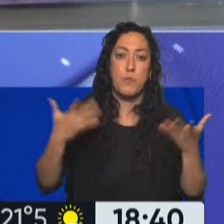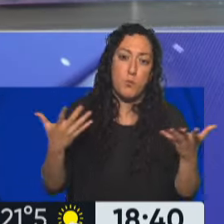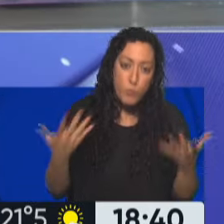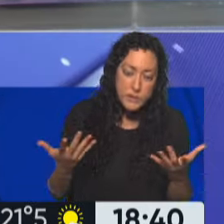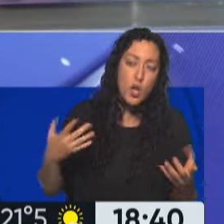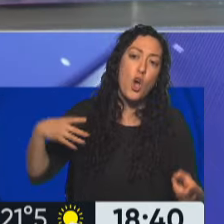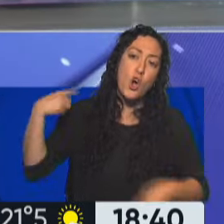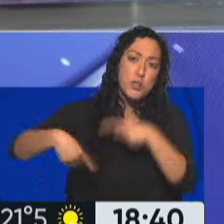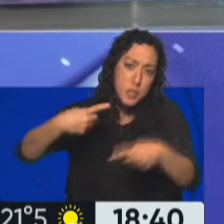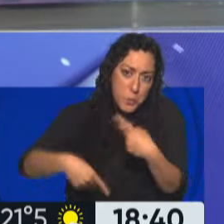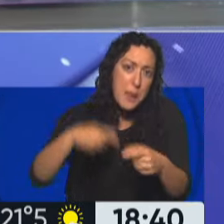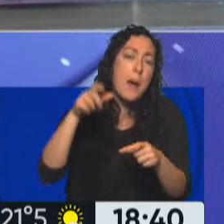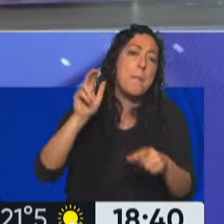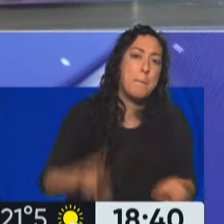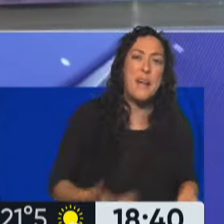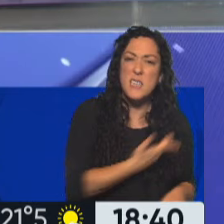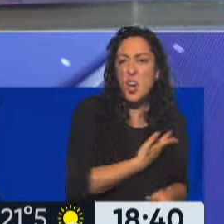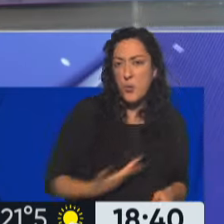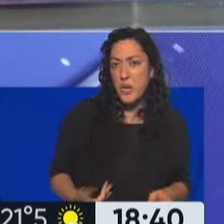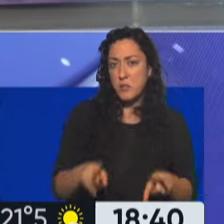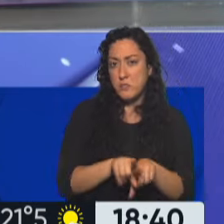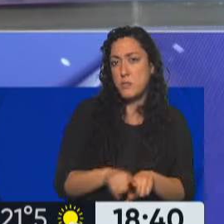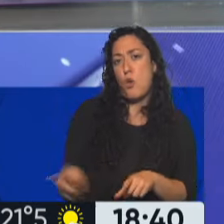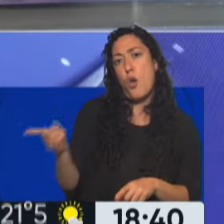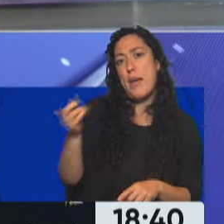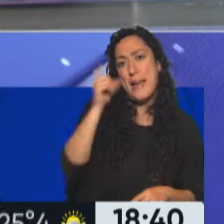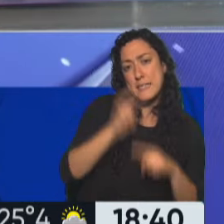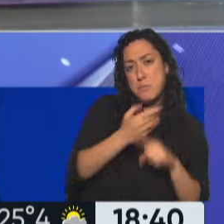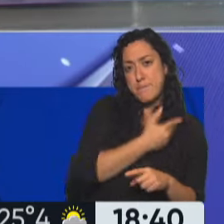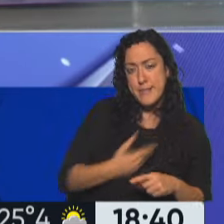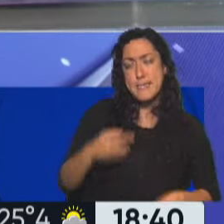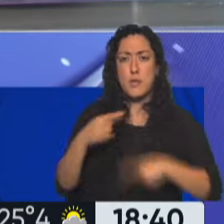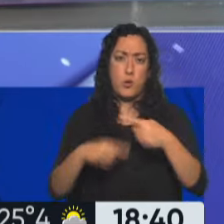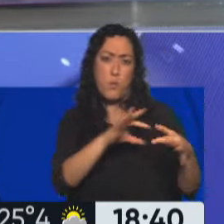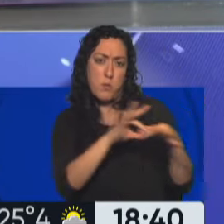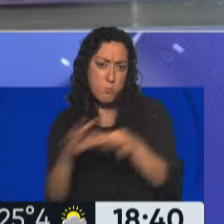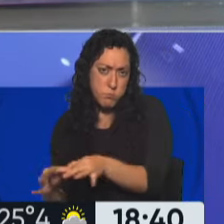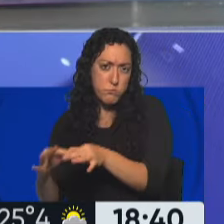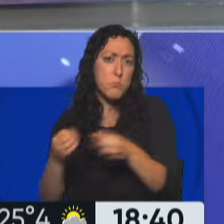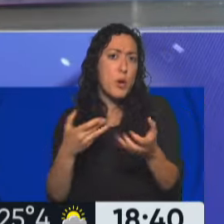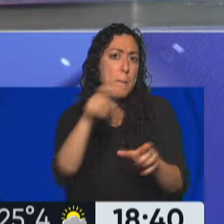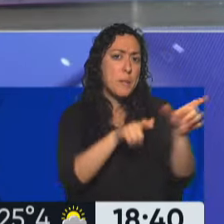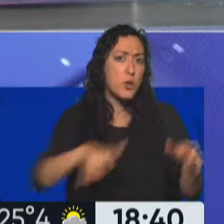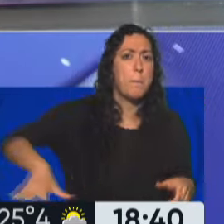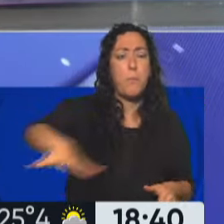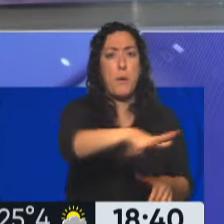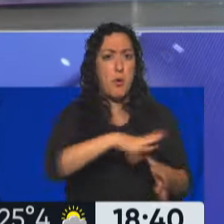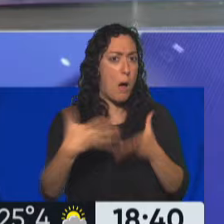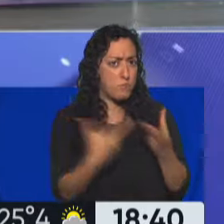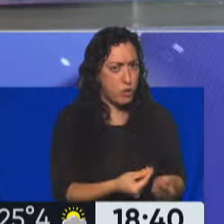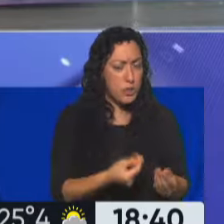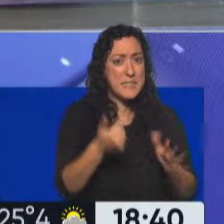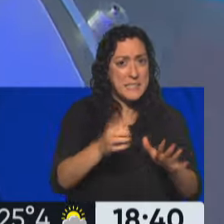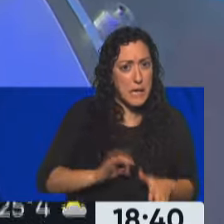gran mayoría de las políticas de Andrés Manuel López Obrador, que lo decíamos al comienzo, se retira con una popularidad como pocos mandatarios después